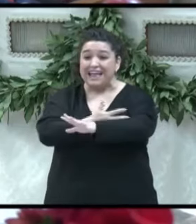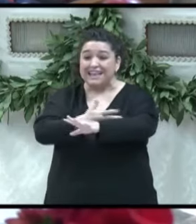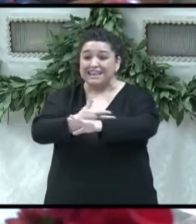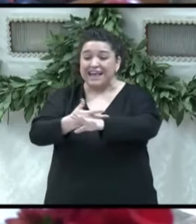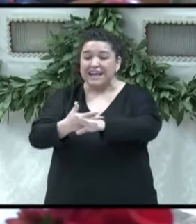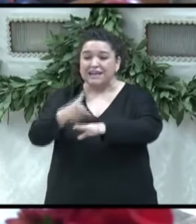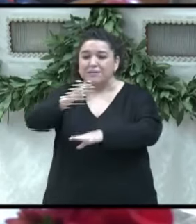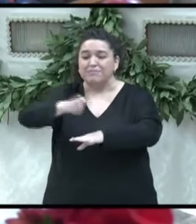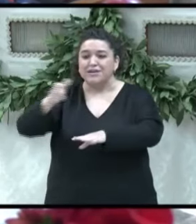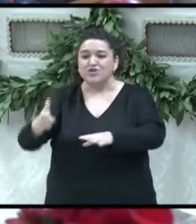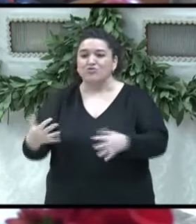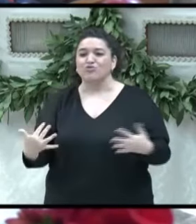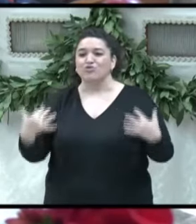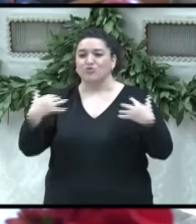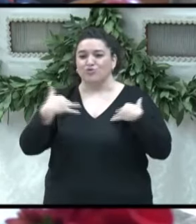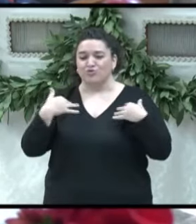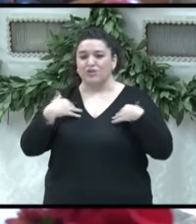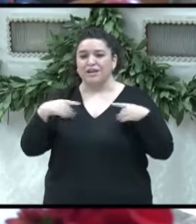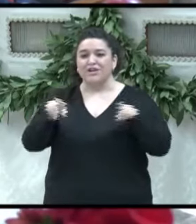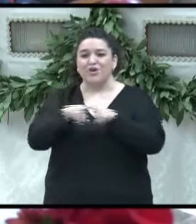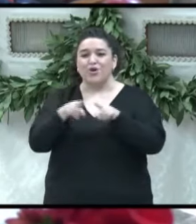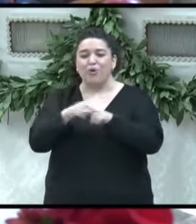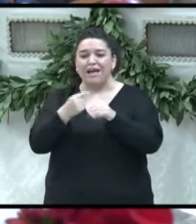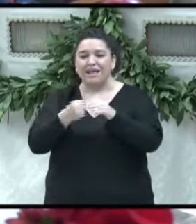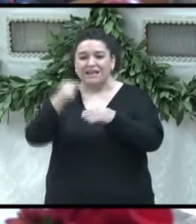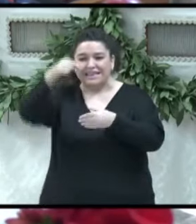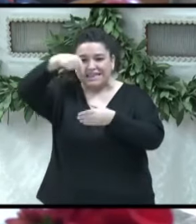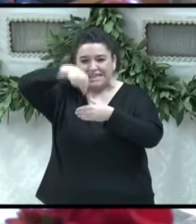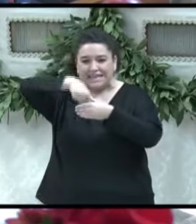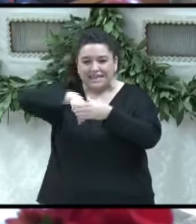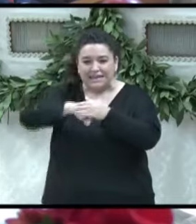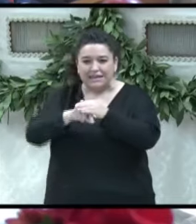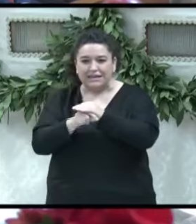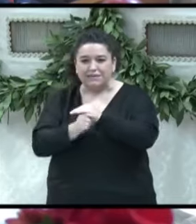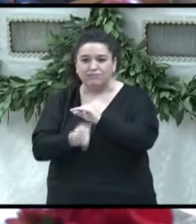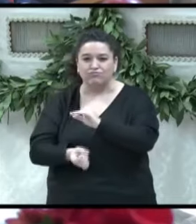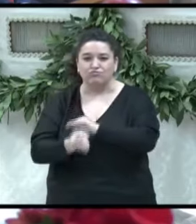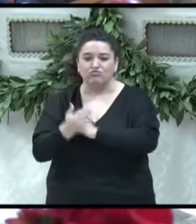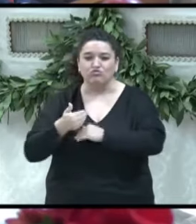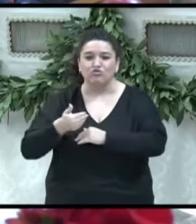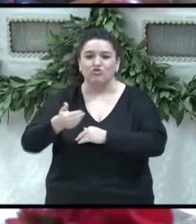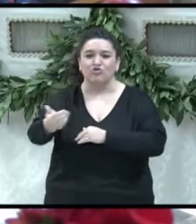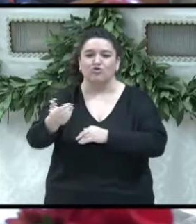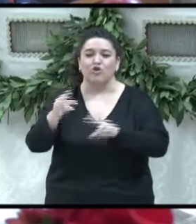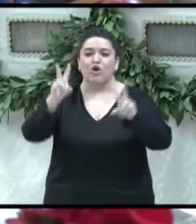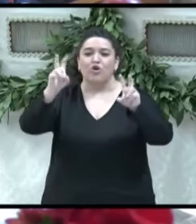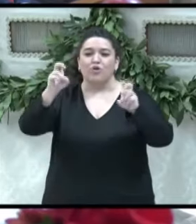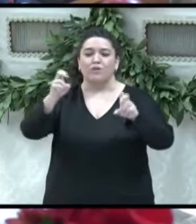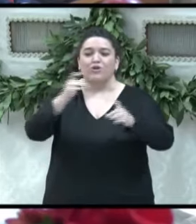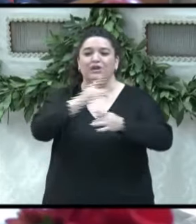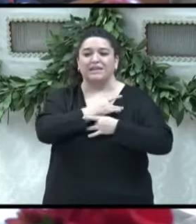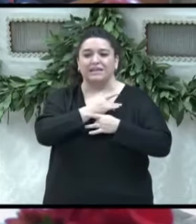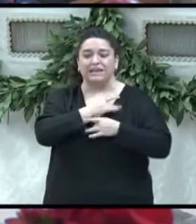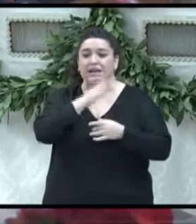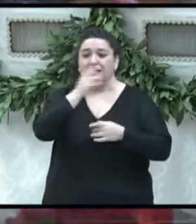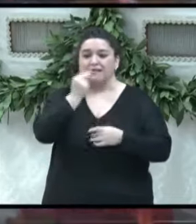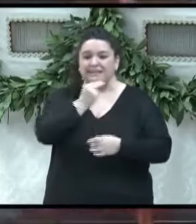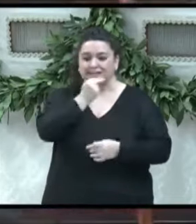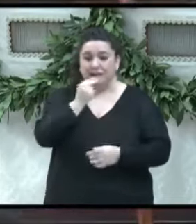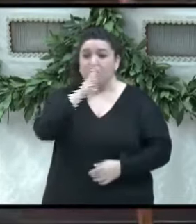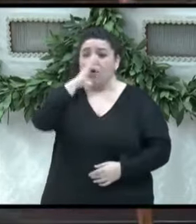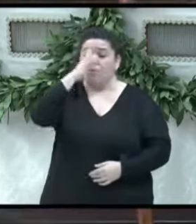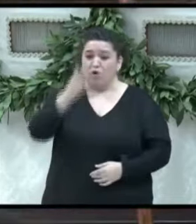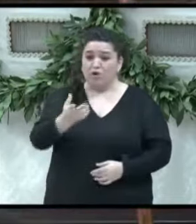los mártires es semilla de nuevos cristianos Por tanto la fe que todos los